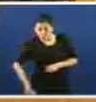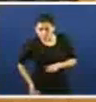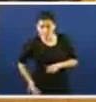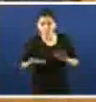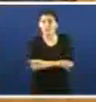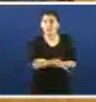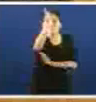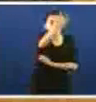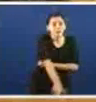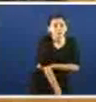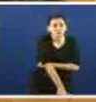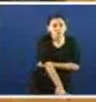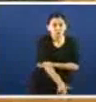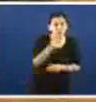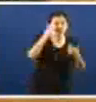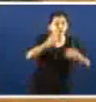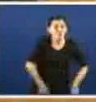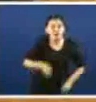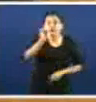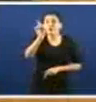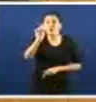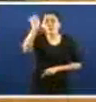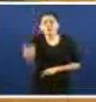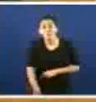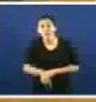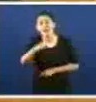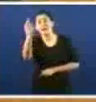persoas físicas, é o capital comercial transnacional para as grandes